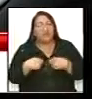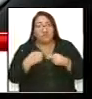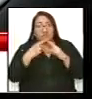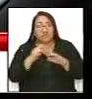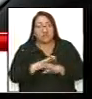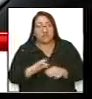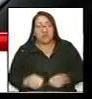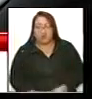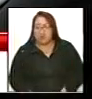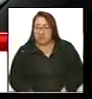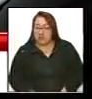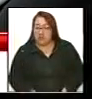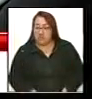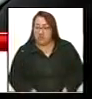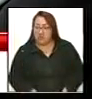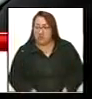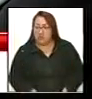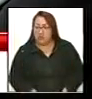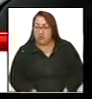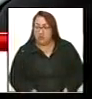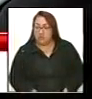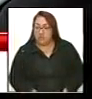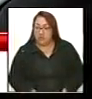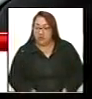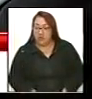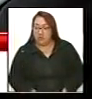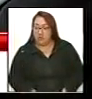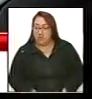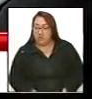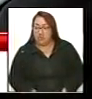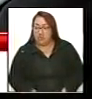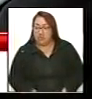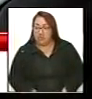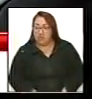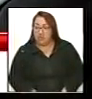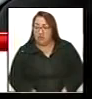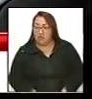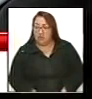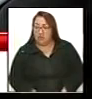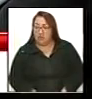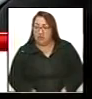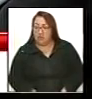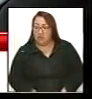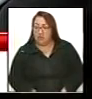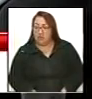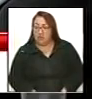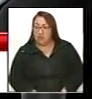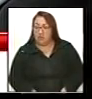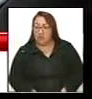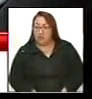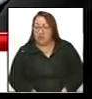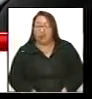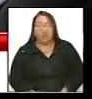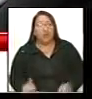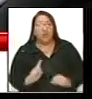respuestas. Entonces, eso no nos ayuda y en muchos casos ha generado que dejemos de utilizar, por ejemplo, repertorio